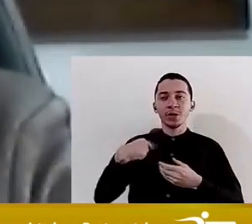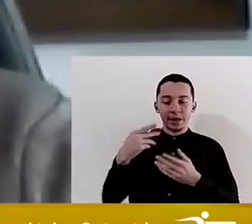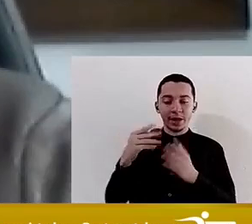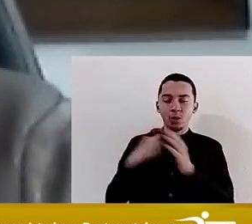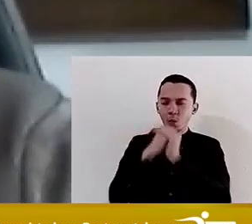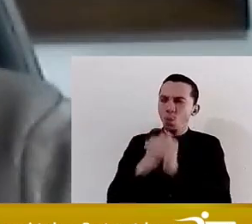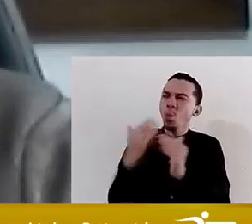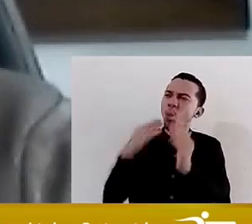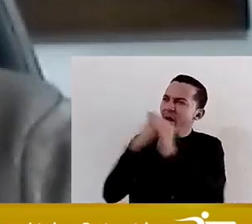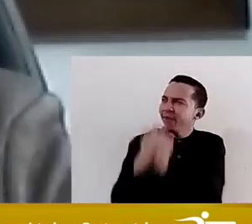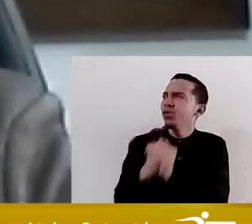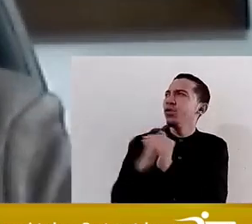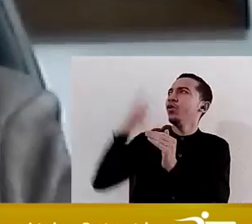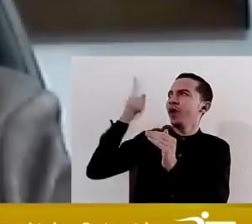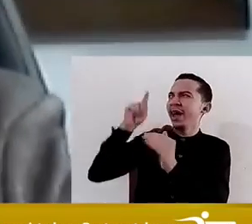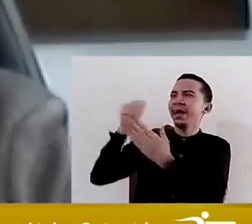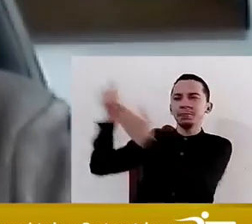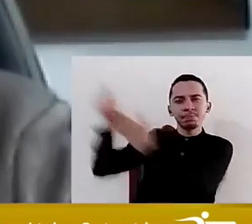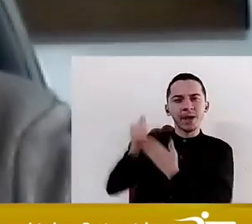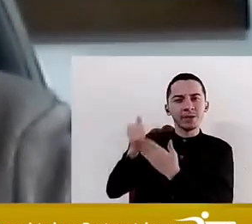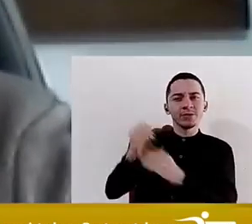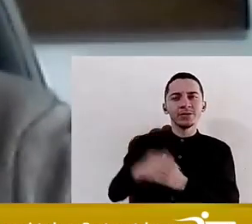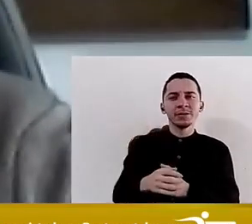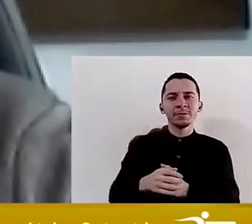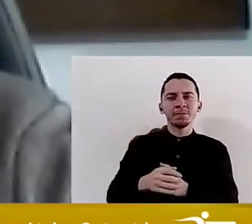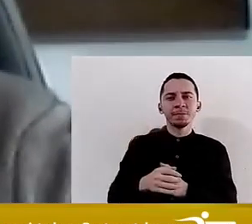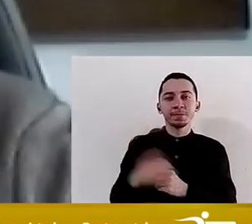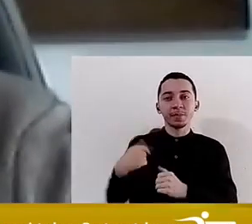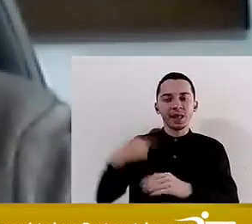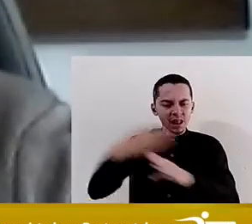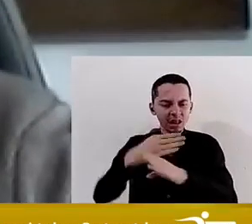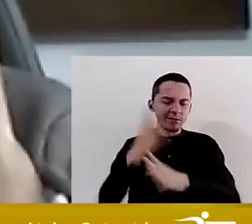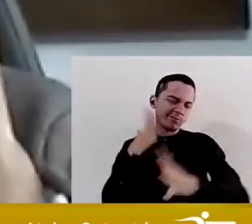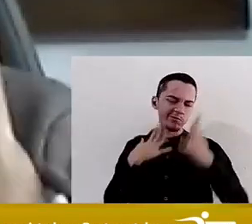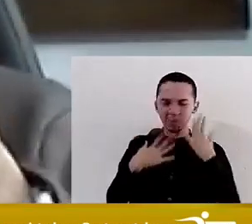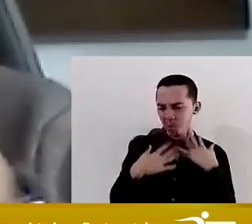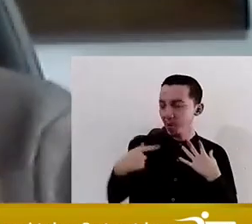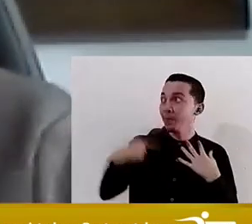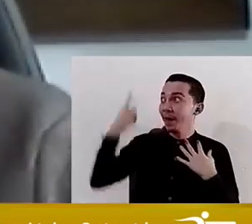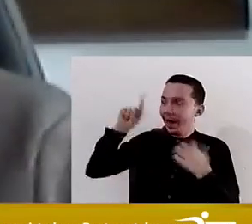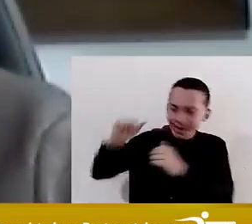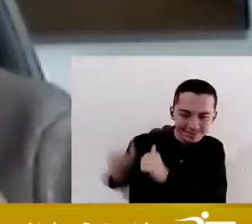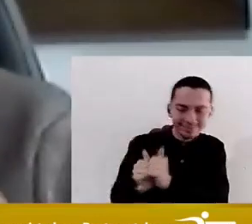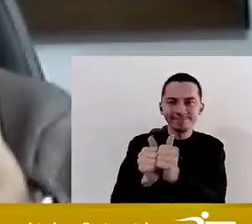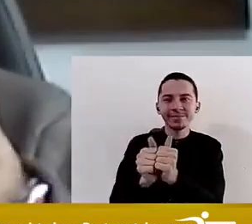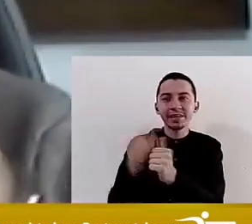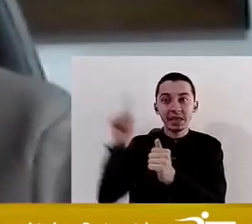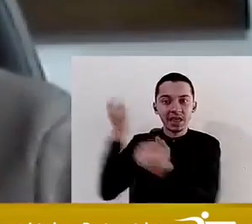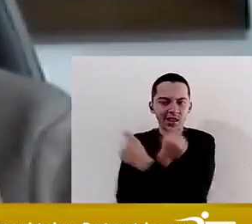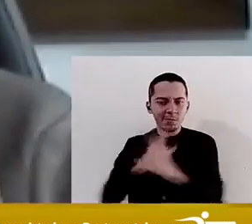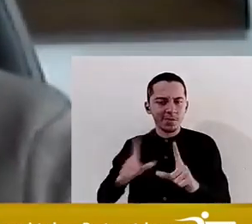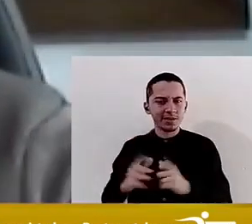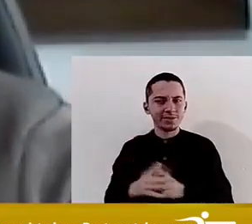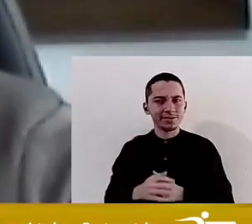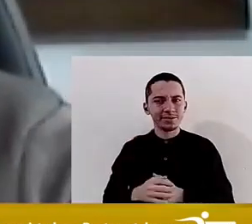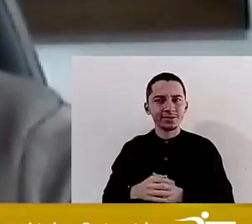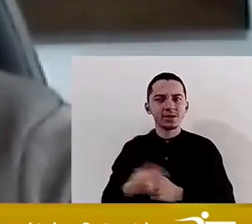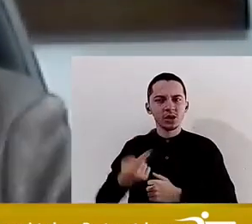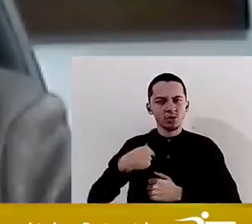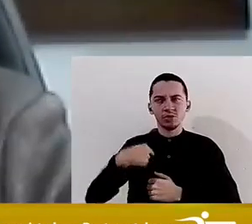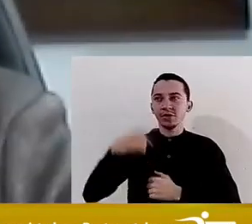tribulaciones Él está conmigo y yo sé que en las tentaciones Él me libra y yo sé que Él me llevará hasta la patria